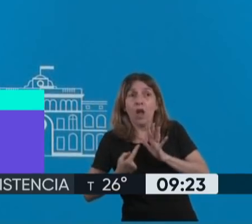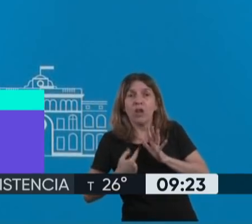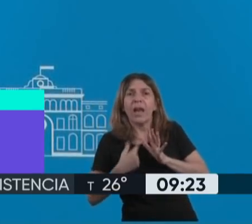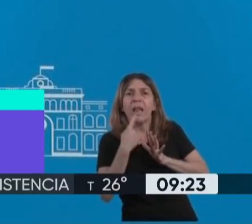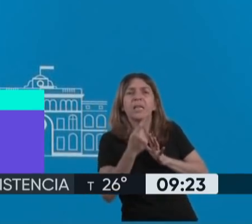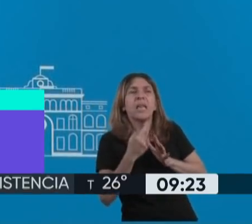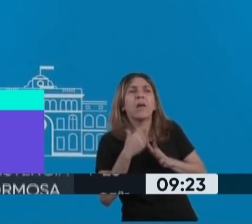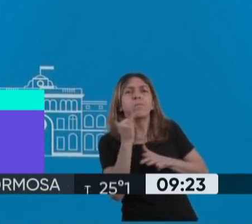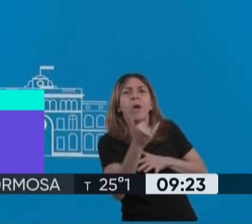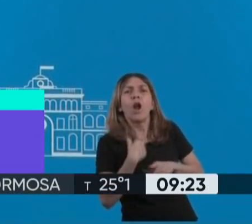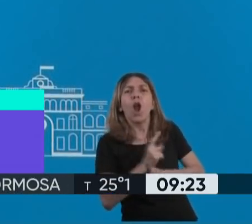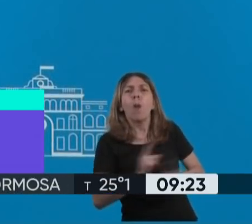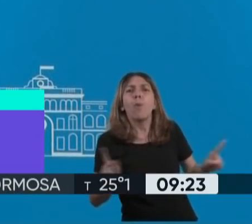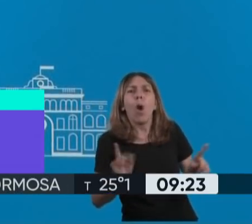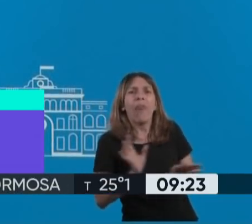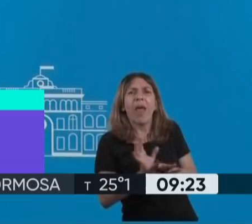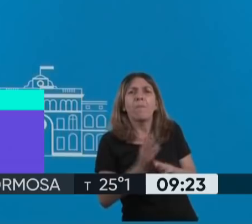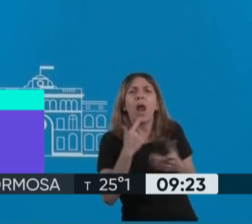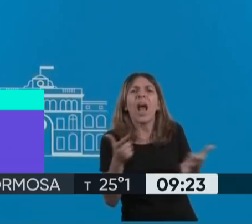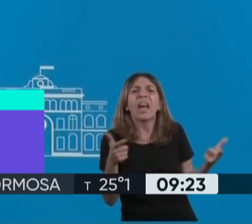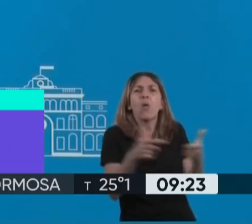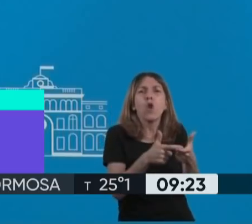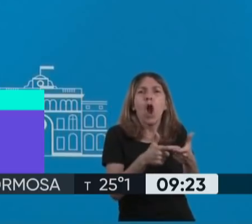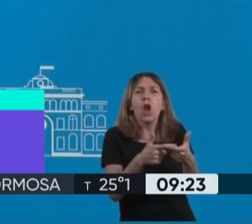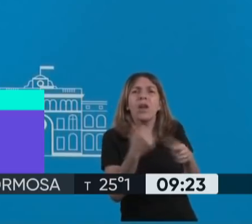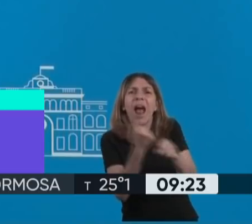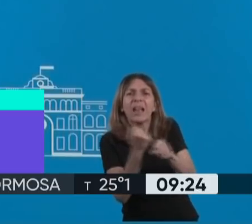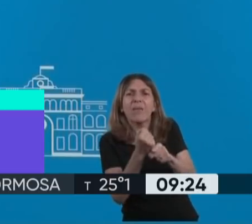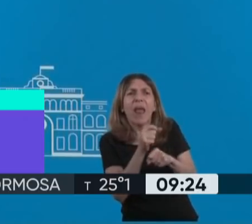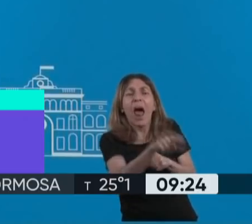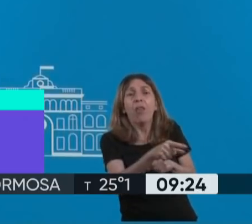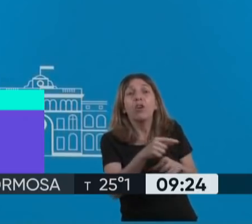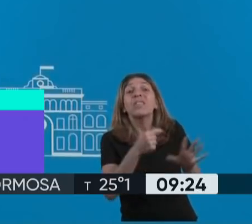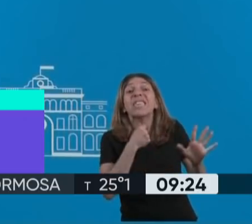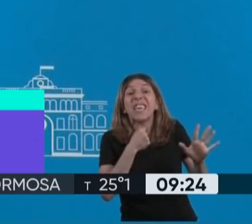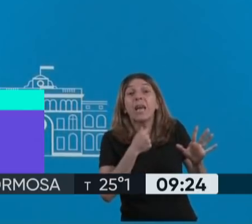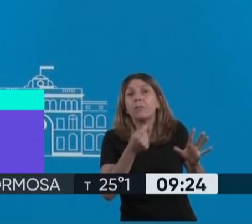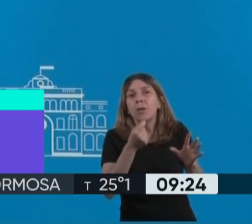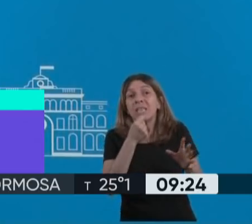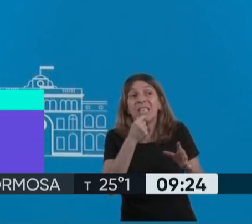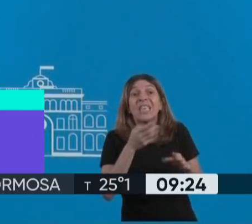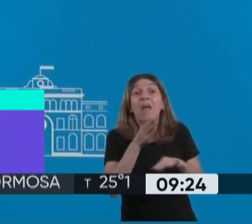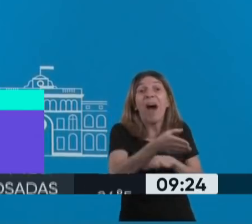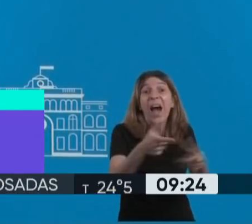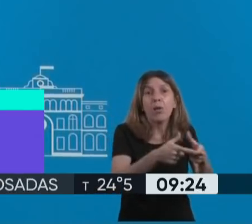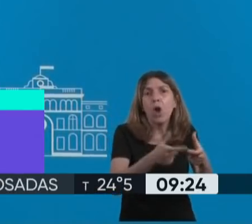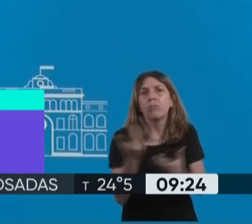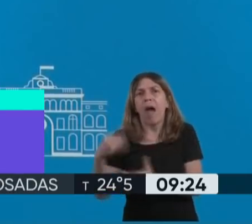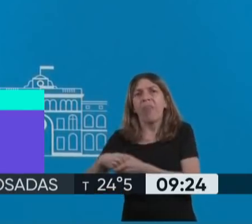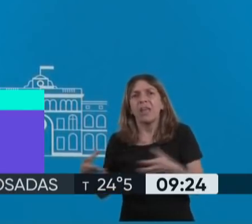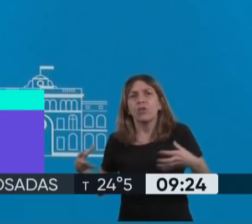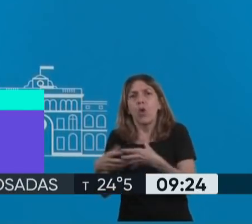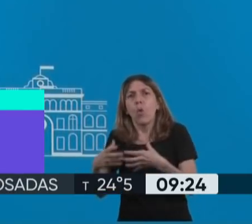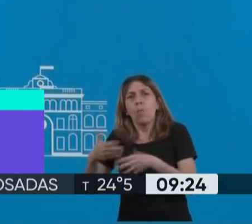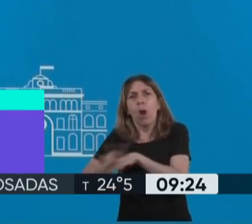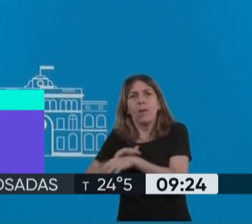puede participar de reuniones ni de actividades con el gobierno nacional, aunque él quisiera, porque esto le complica su interna. Entonces, la verdad es que frente